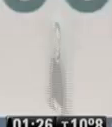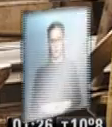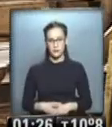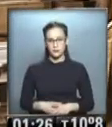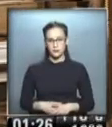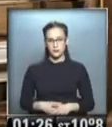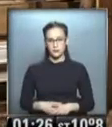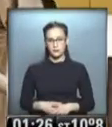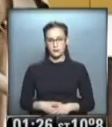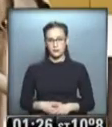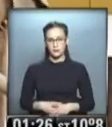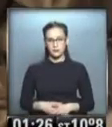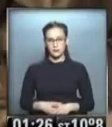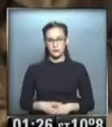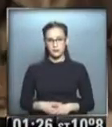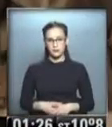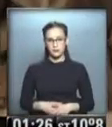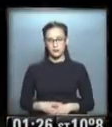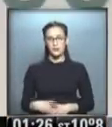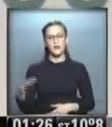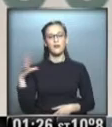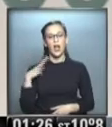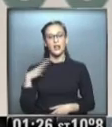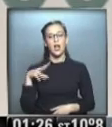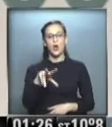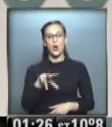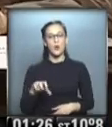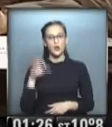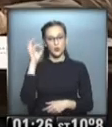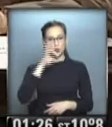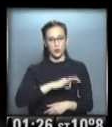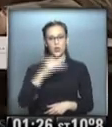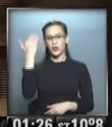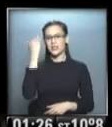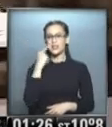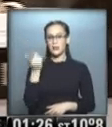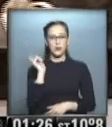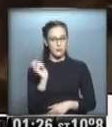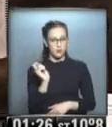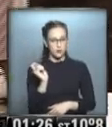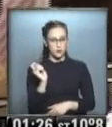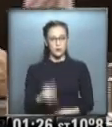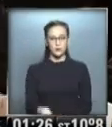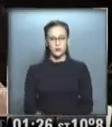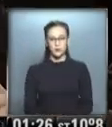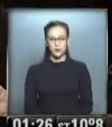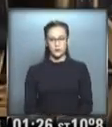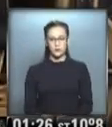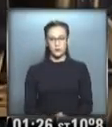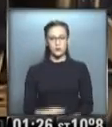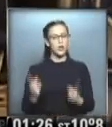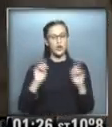aquellos que no alcancen a cobrar un sueldo bruto de 15.000 pesos quedan